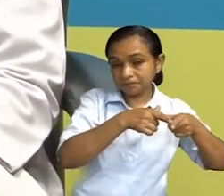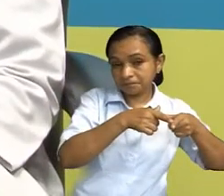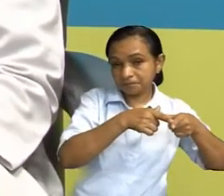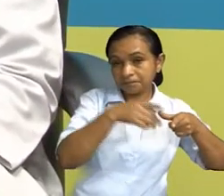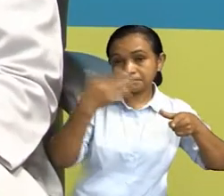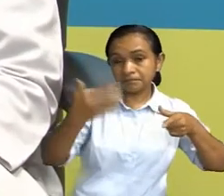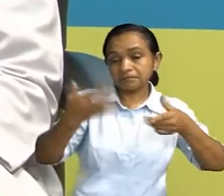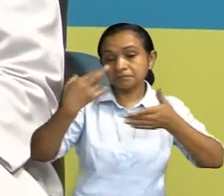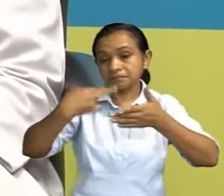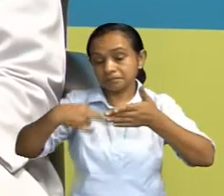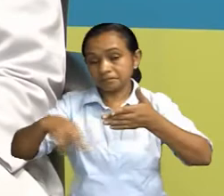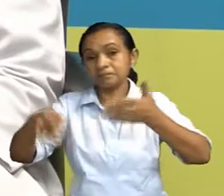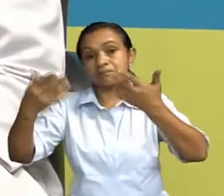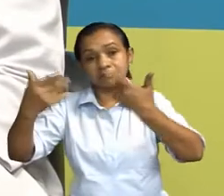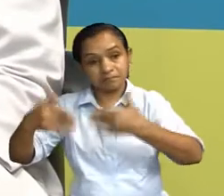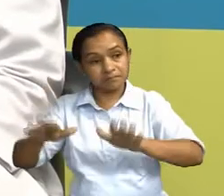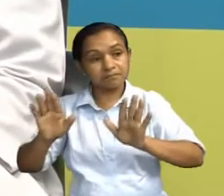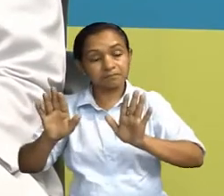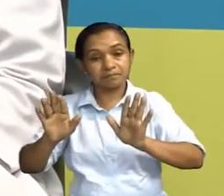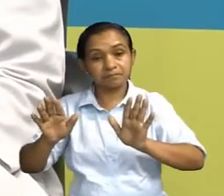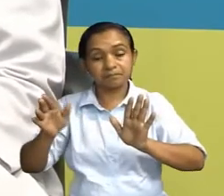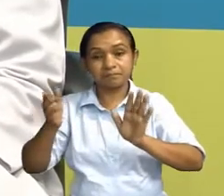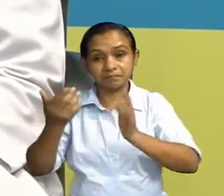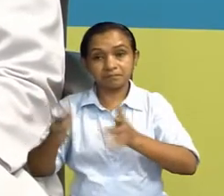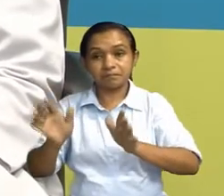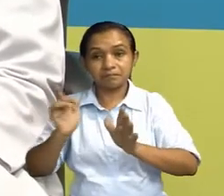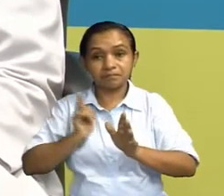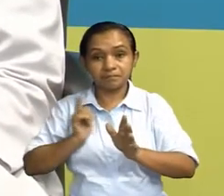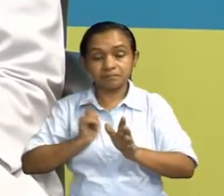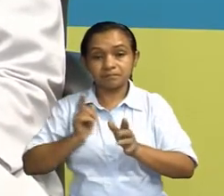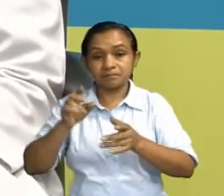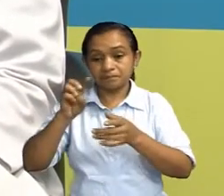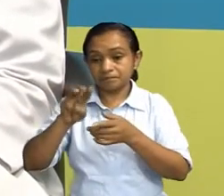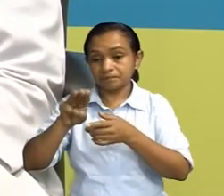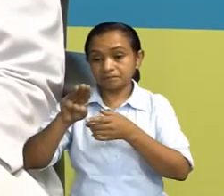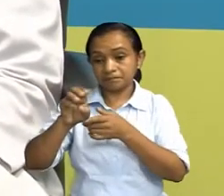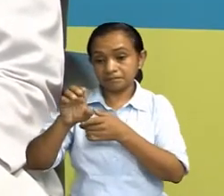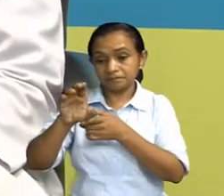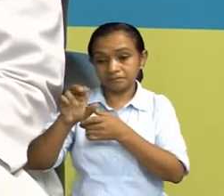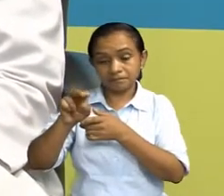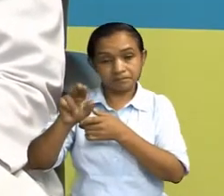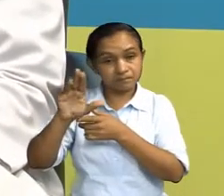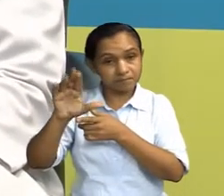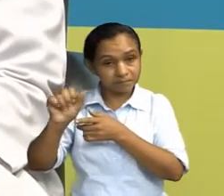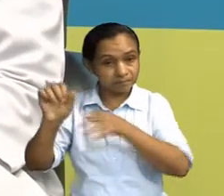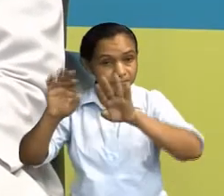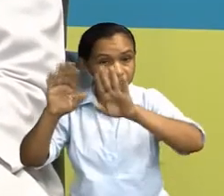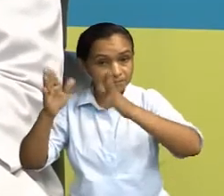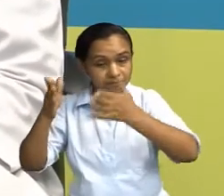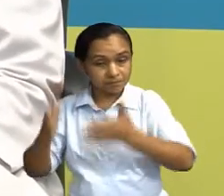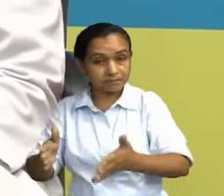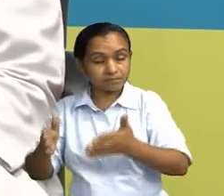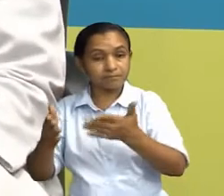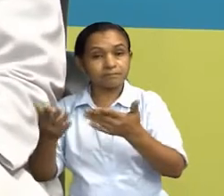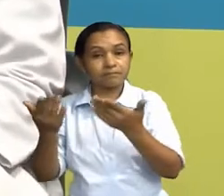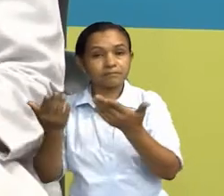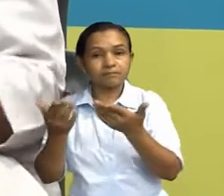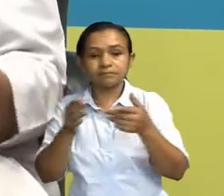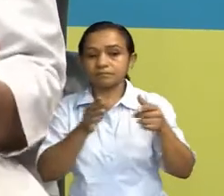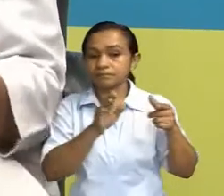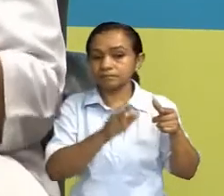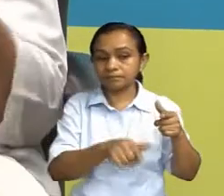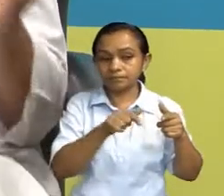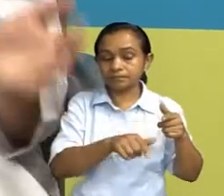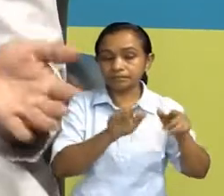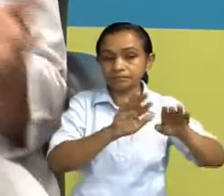su menstruación, que ya tuvo su menarca, que es su primera menstruación, y sus desarrollos de sus características sexuales secundarias, la niña